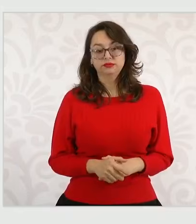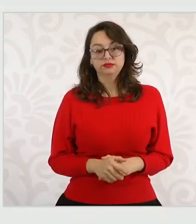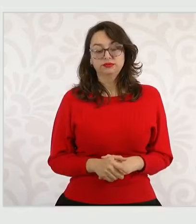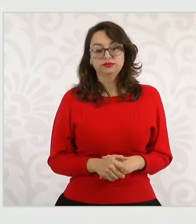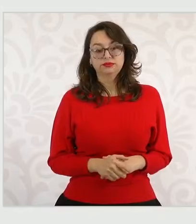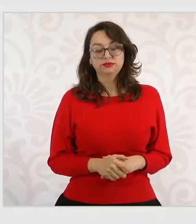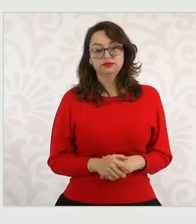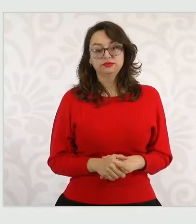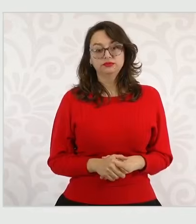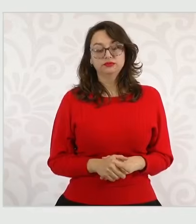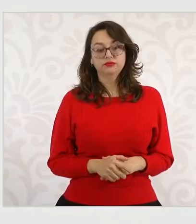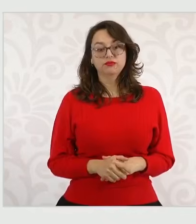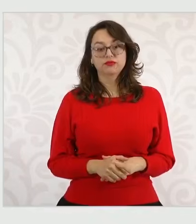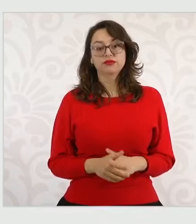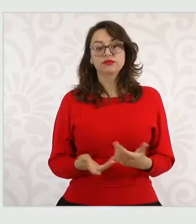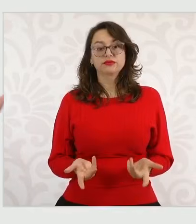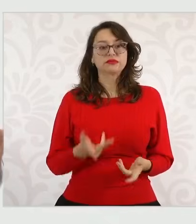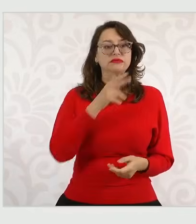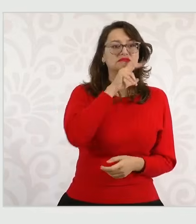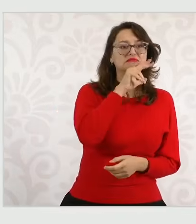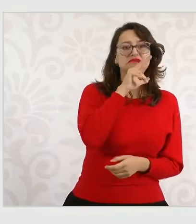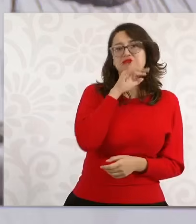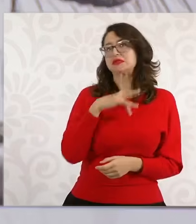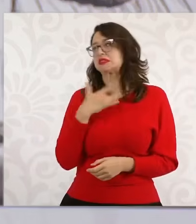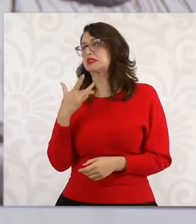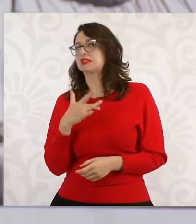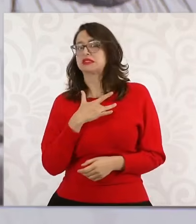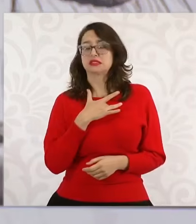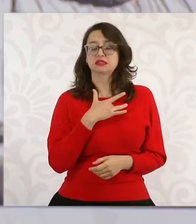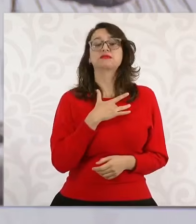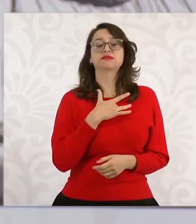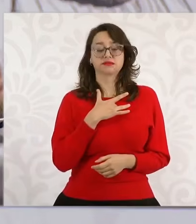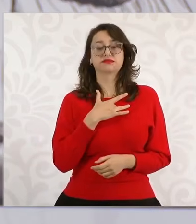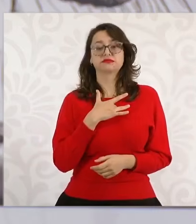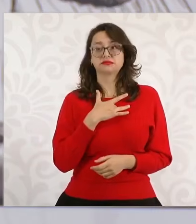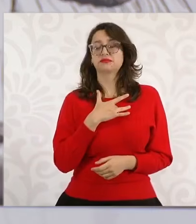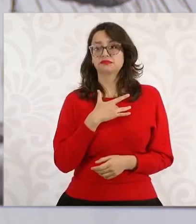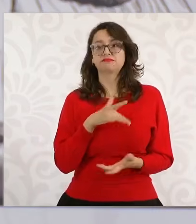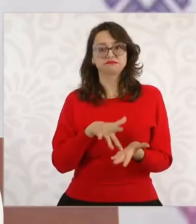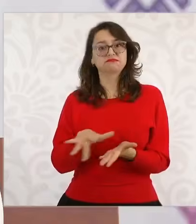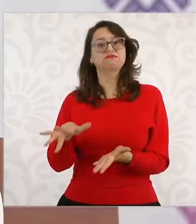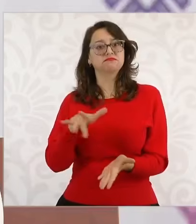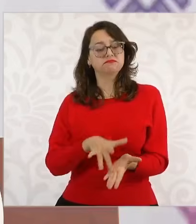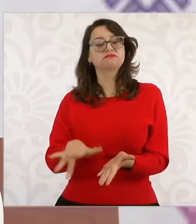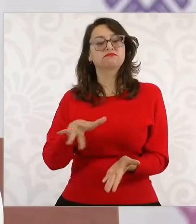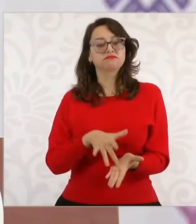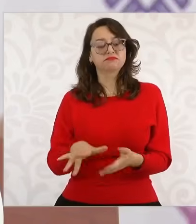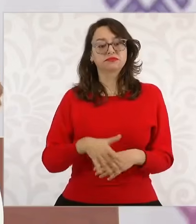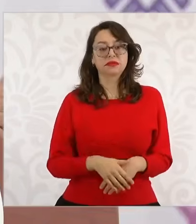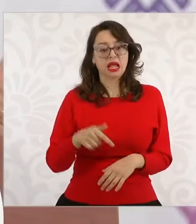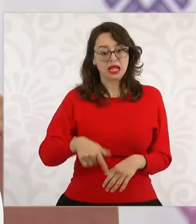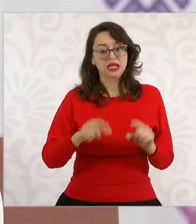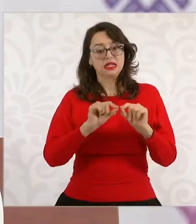con penurias, con preocupación. Aquí en México hay, toca en